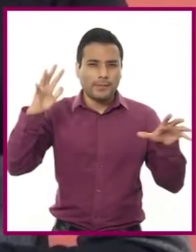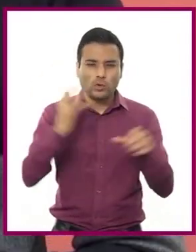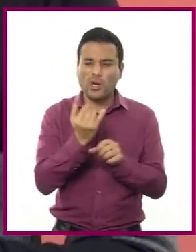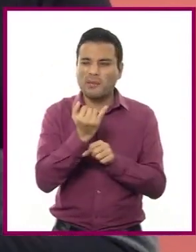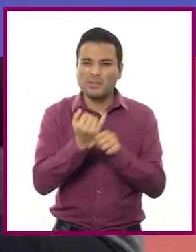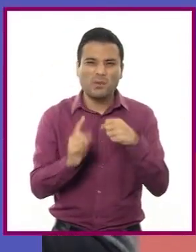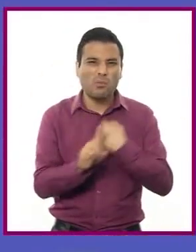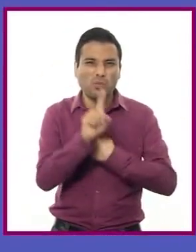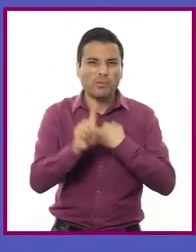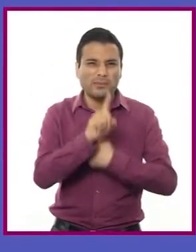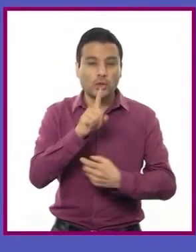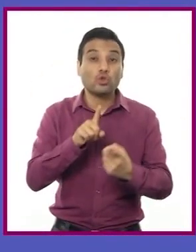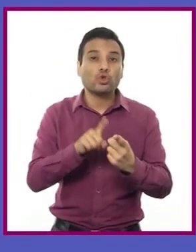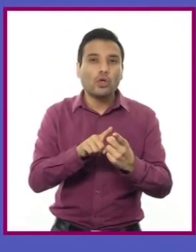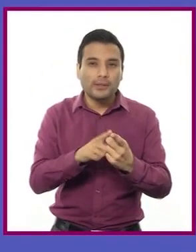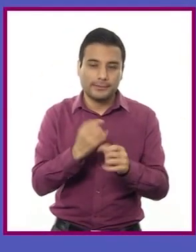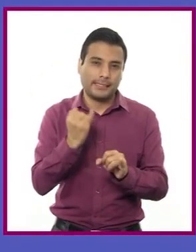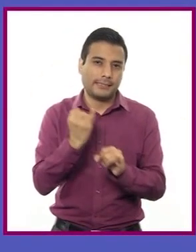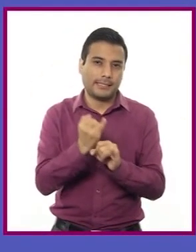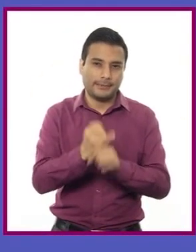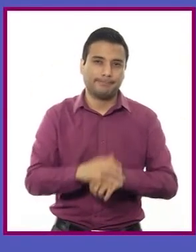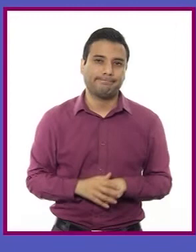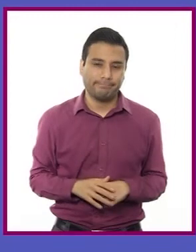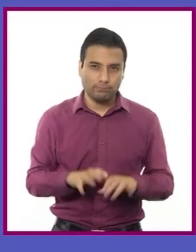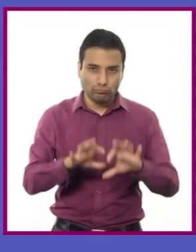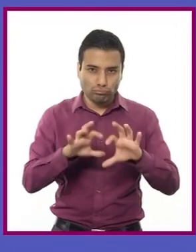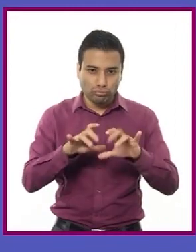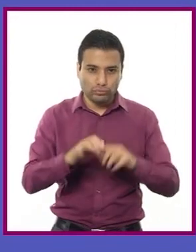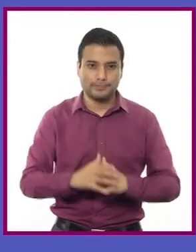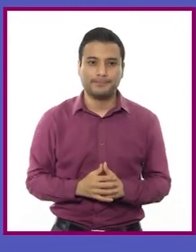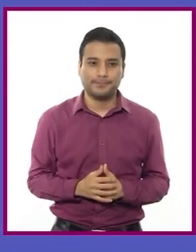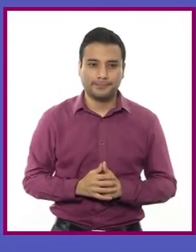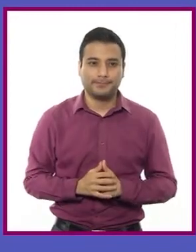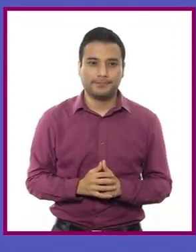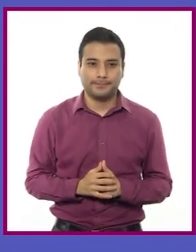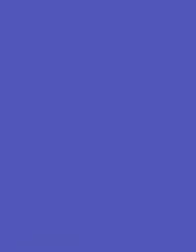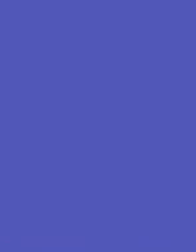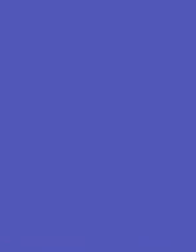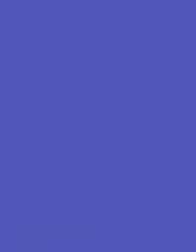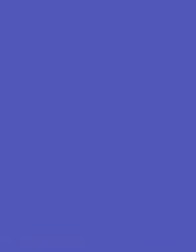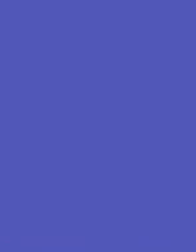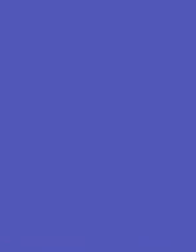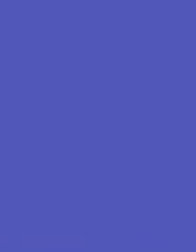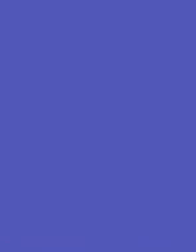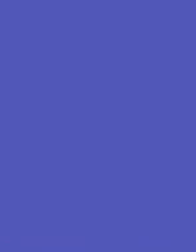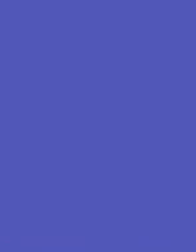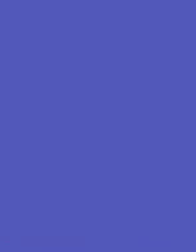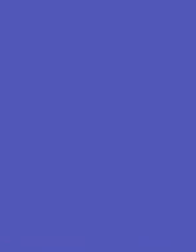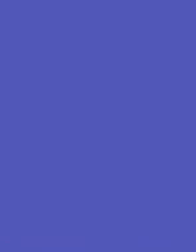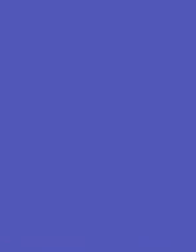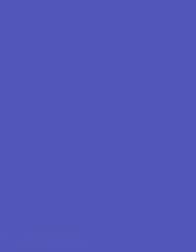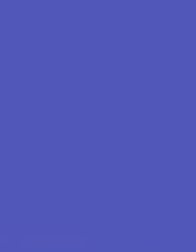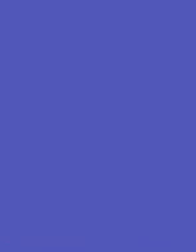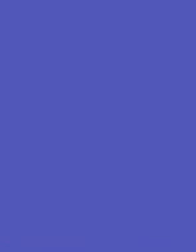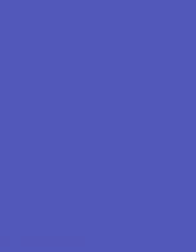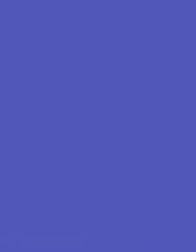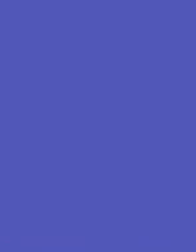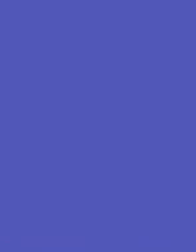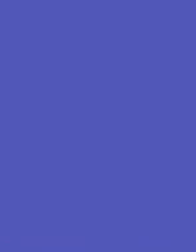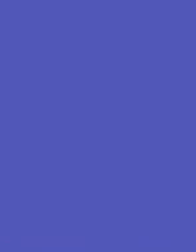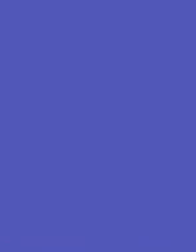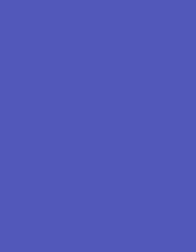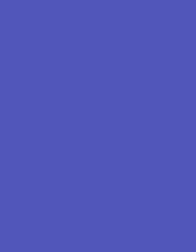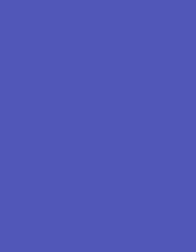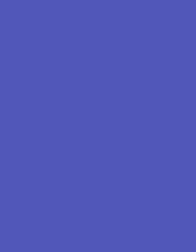ello es Internet. Sin embargo, hay que saber investigar. Antes de iniciar la búsqueda,